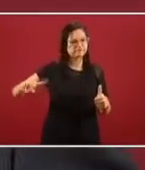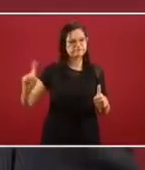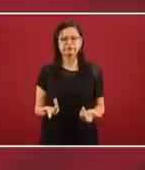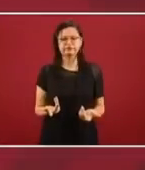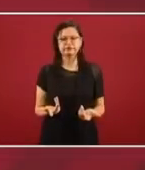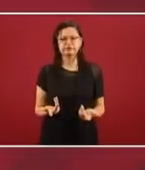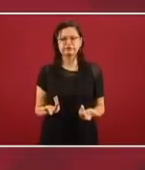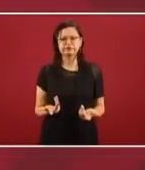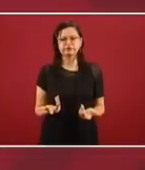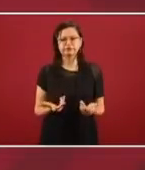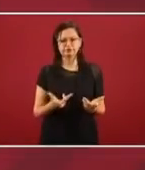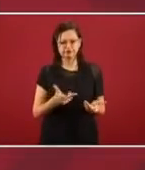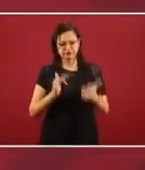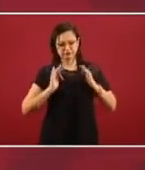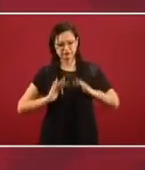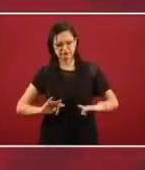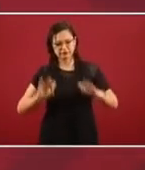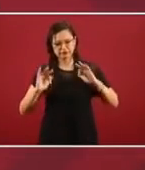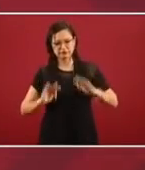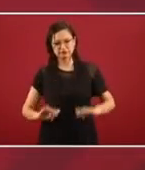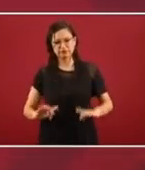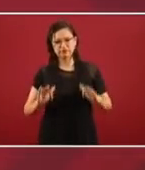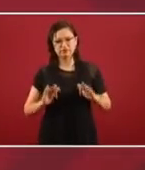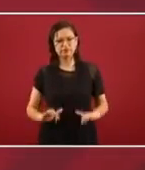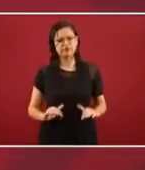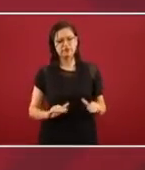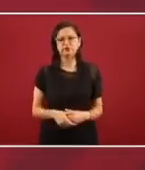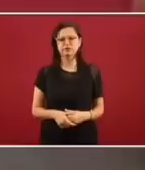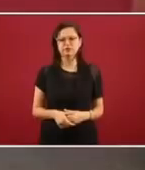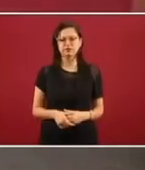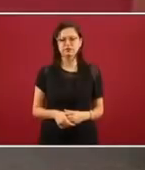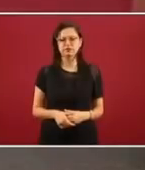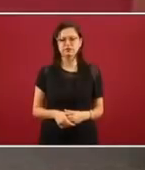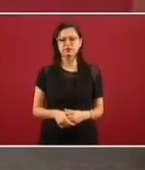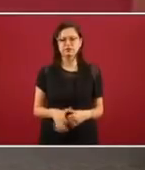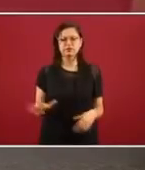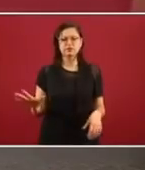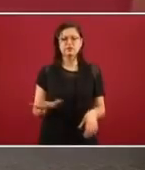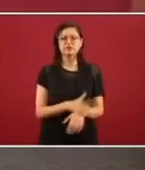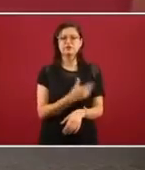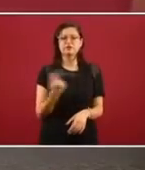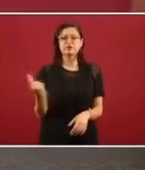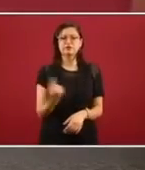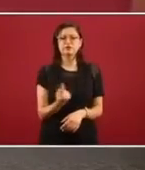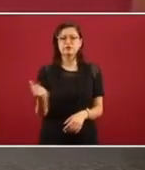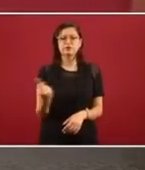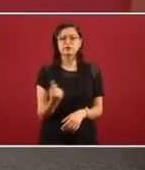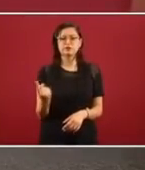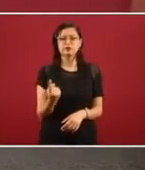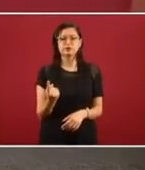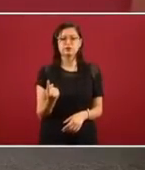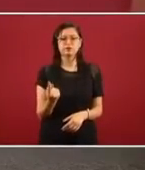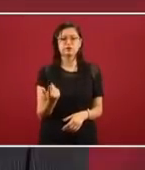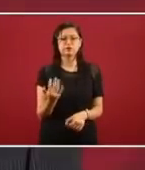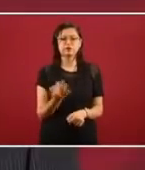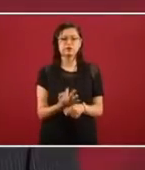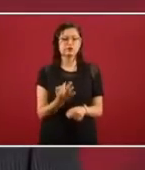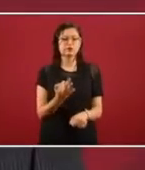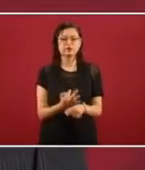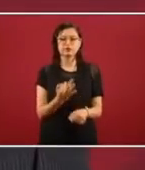ya le bajen una rayita, porque está la campaña